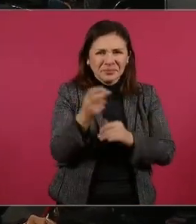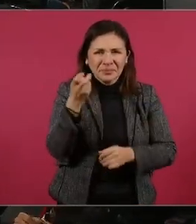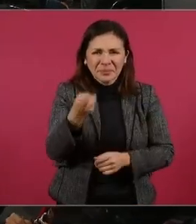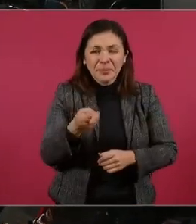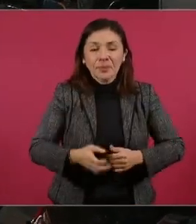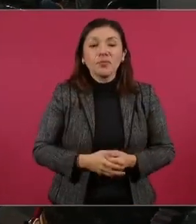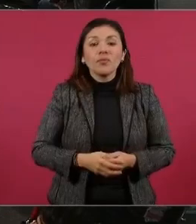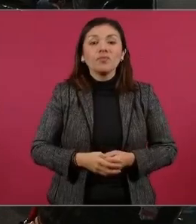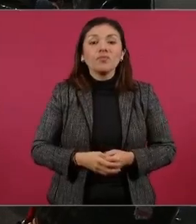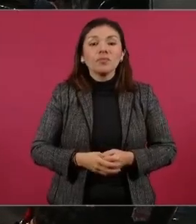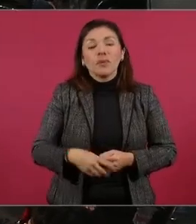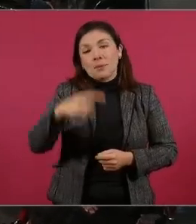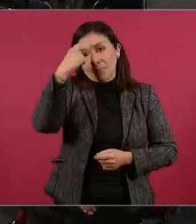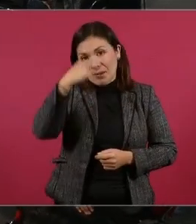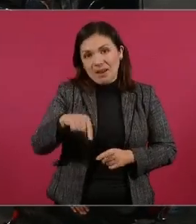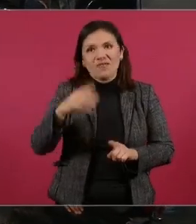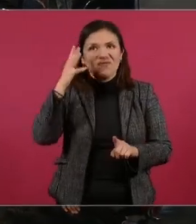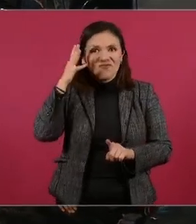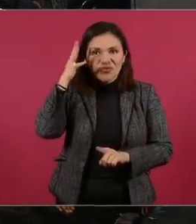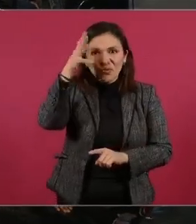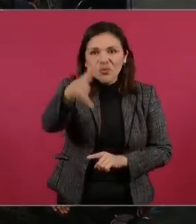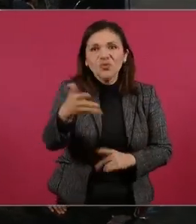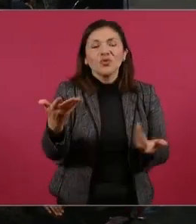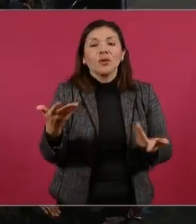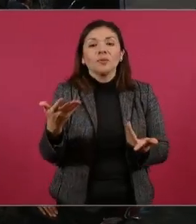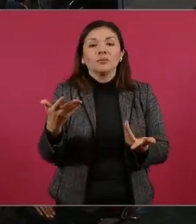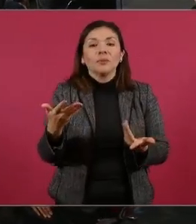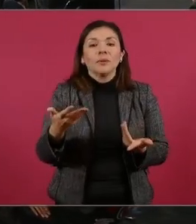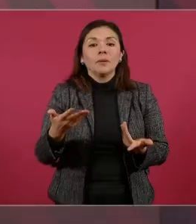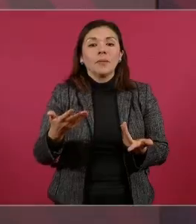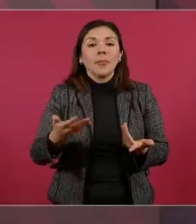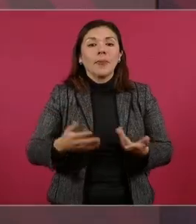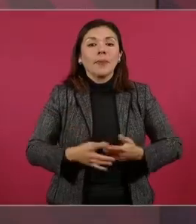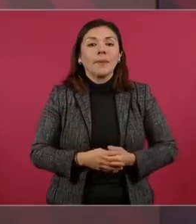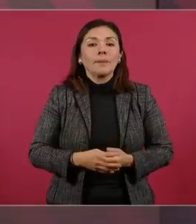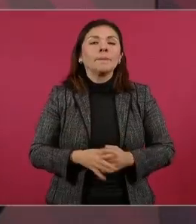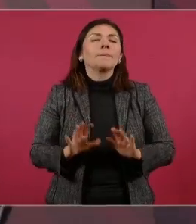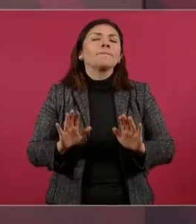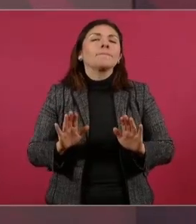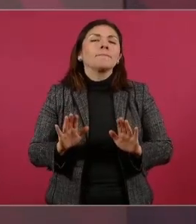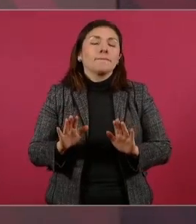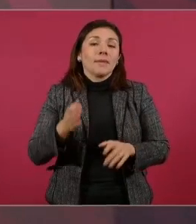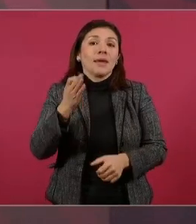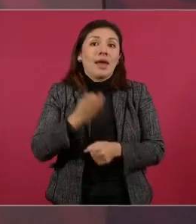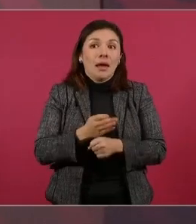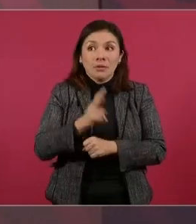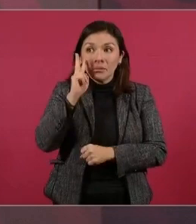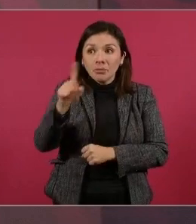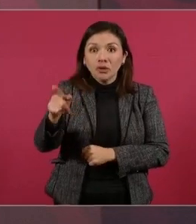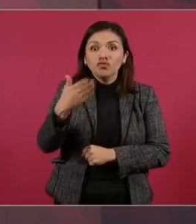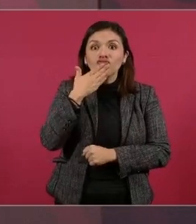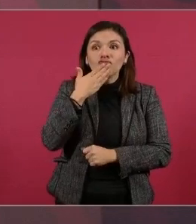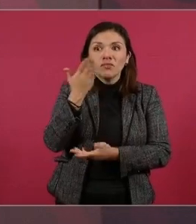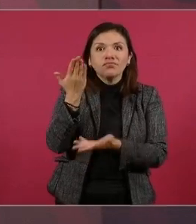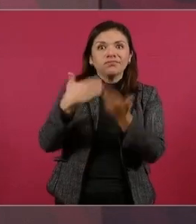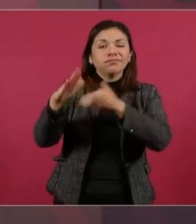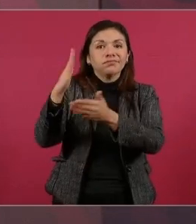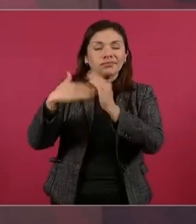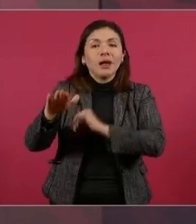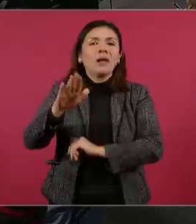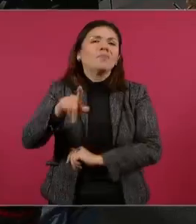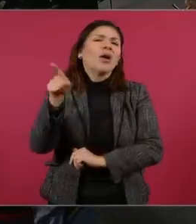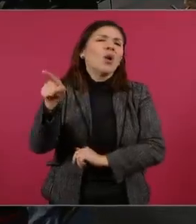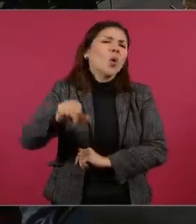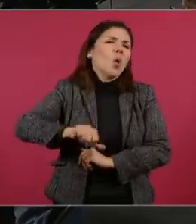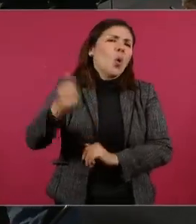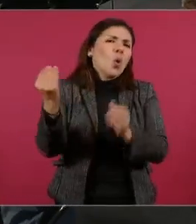eso hacia el futuro Bueno ya se están viendo los resultados pero ahí es otro que ver